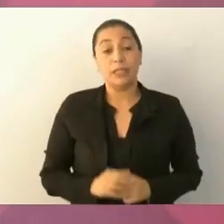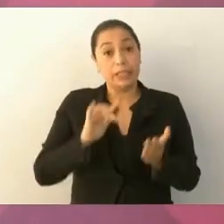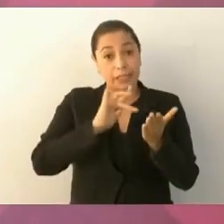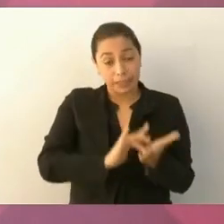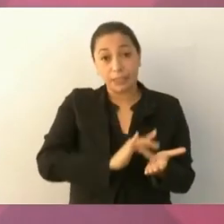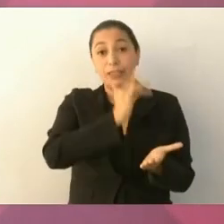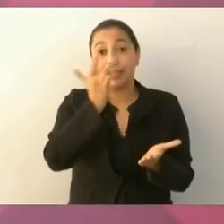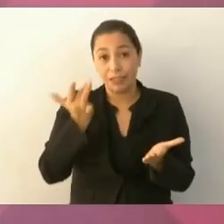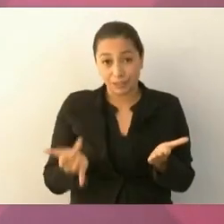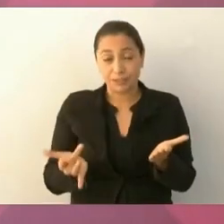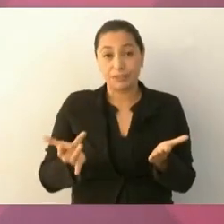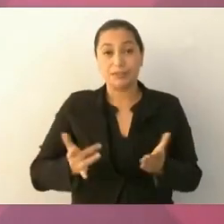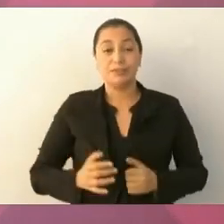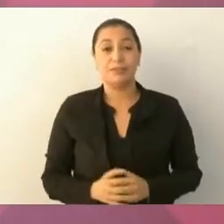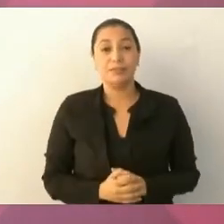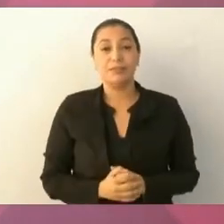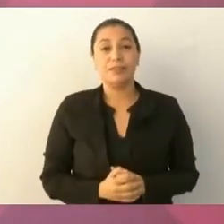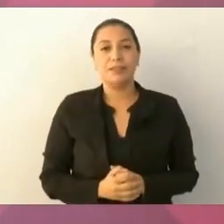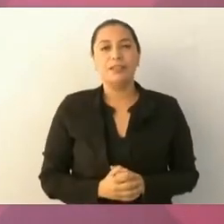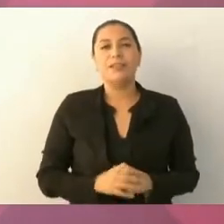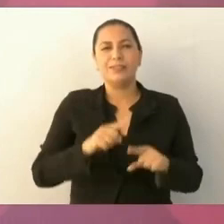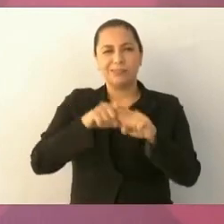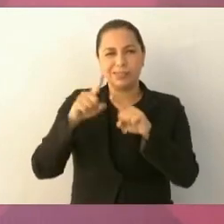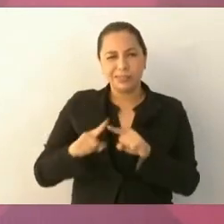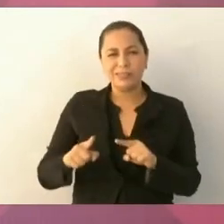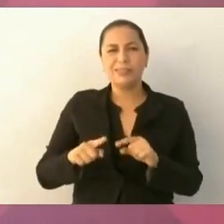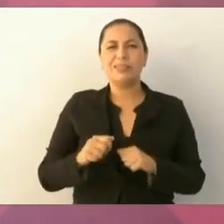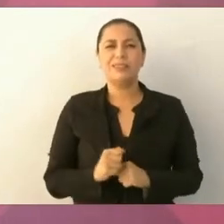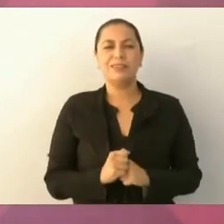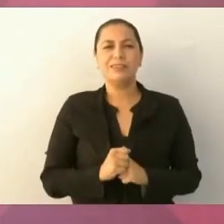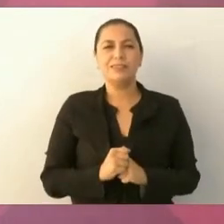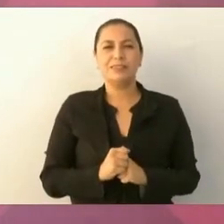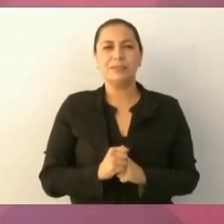Agradecer a los técnicos,